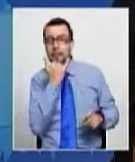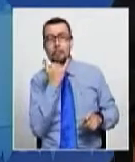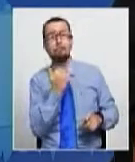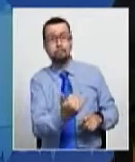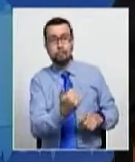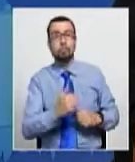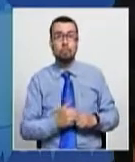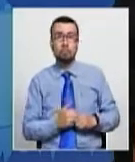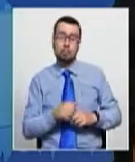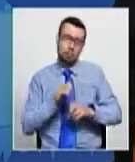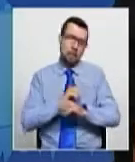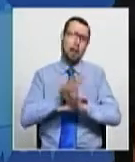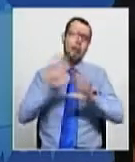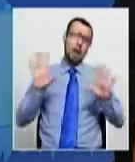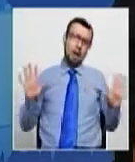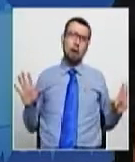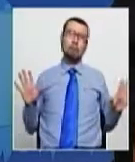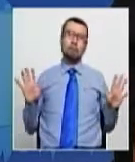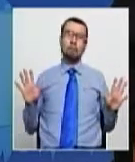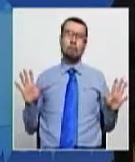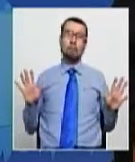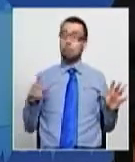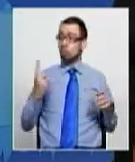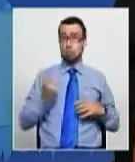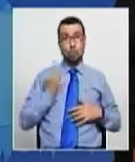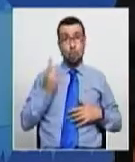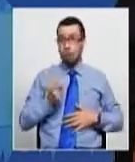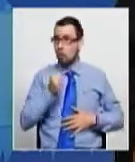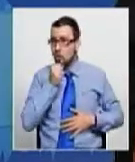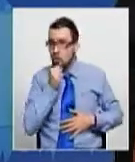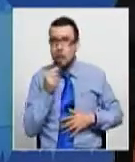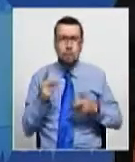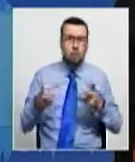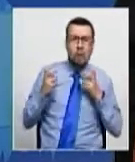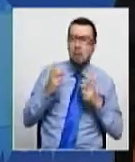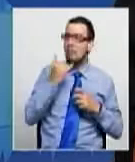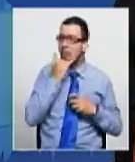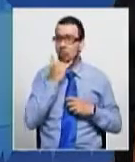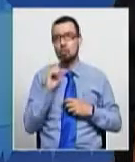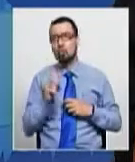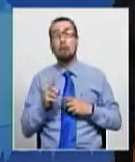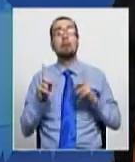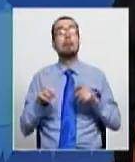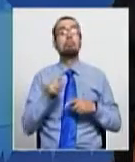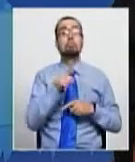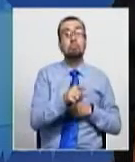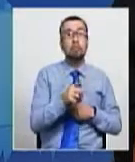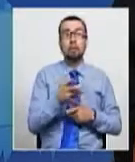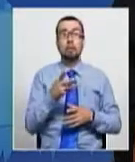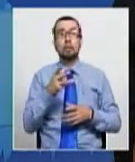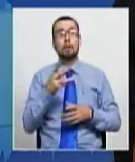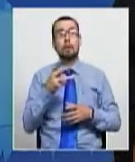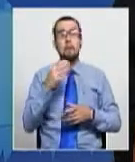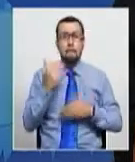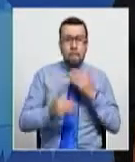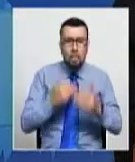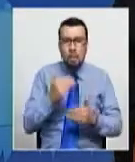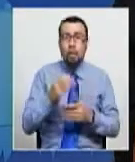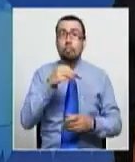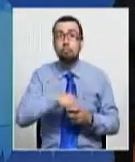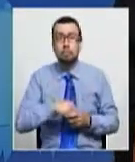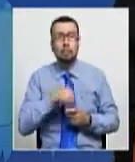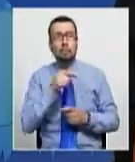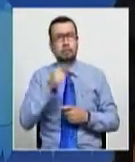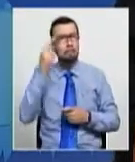obviamente no solo lo noticioso a lo nuevo sino también a cómo vivimos en este proceso y que pensamos